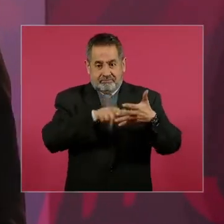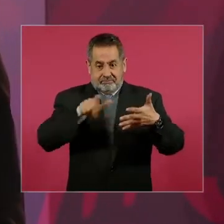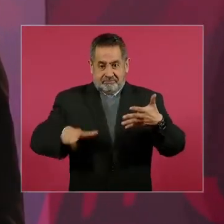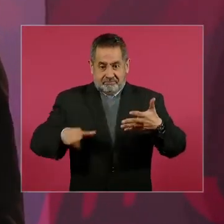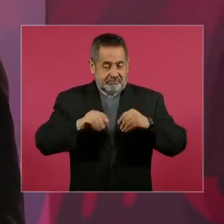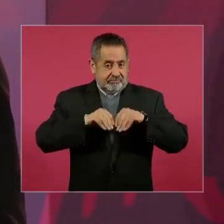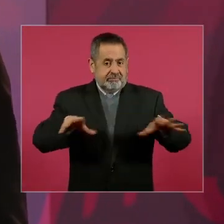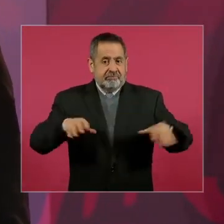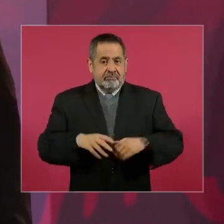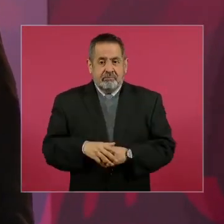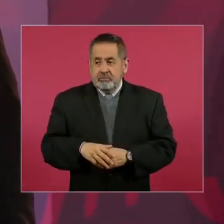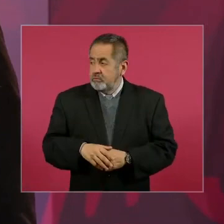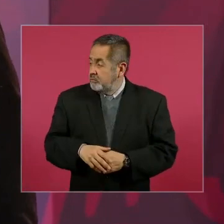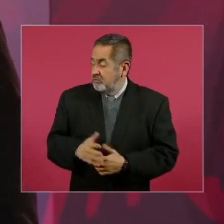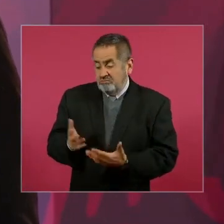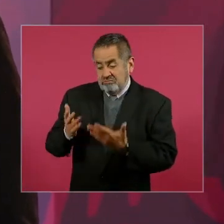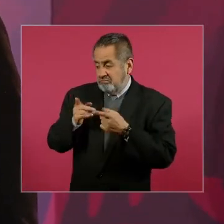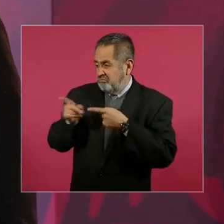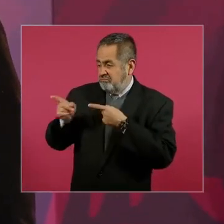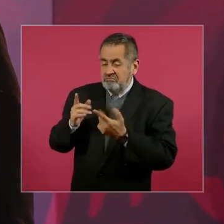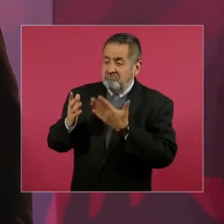¿Nos vamos a quedar sin luz?